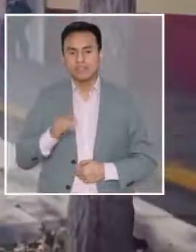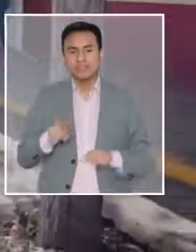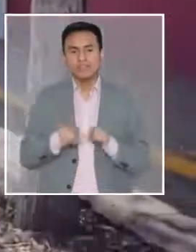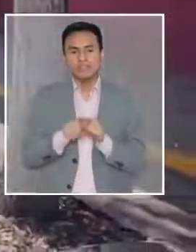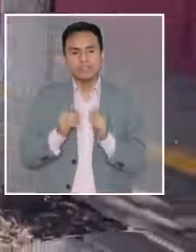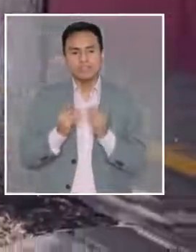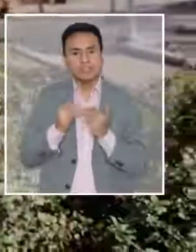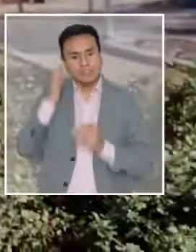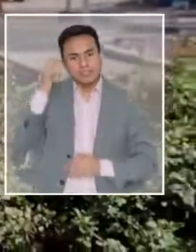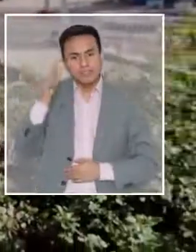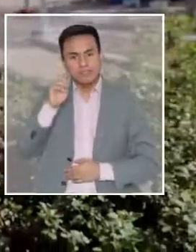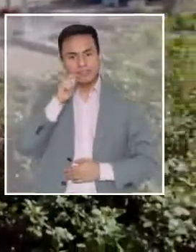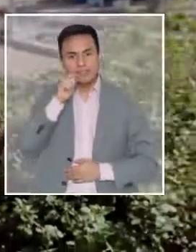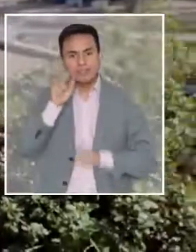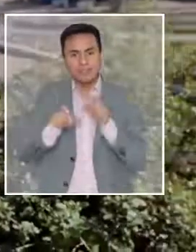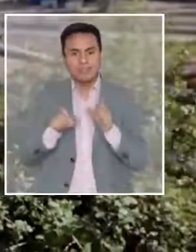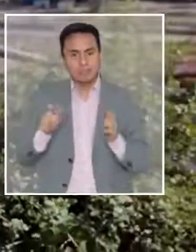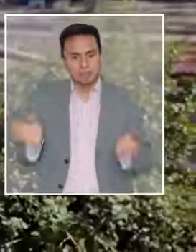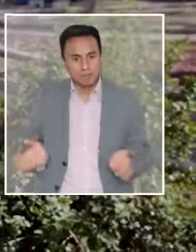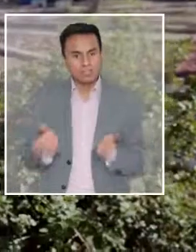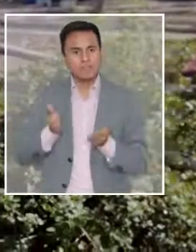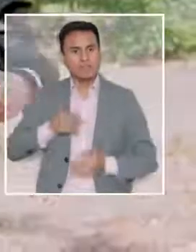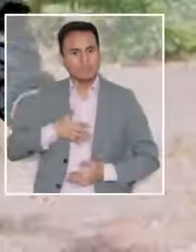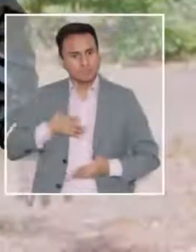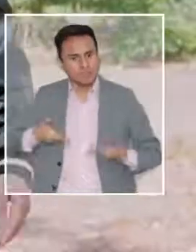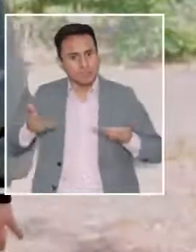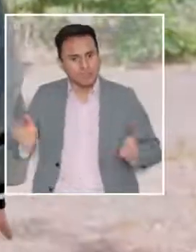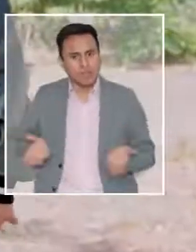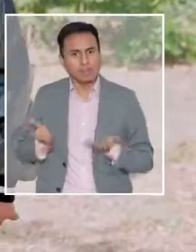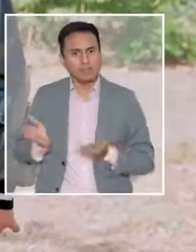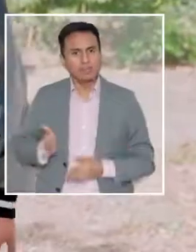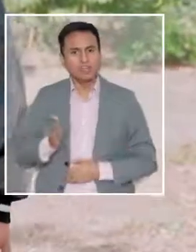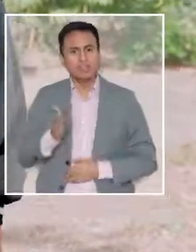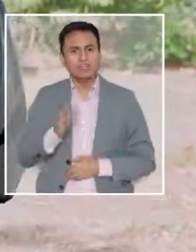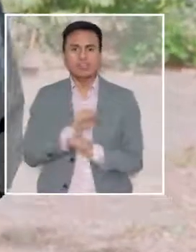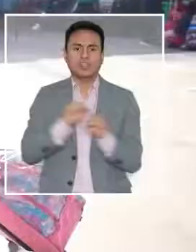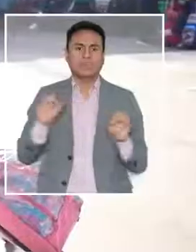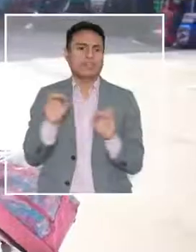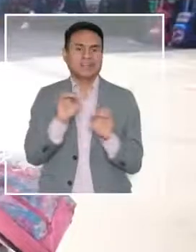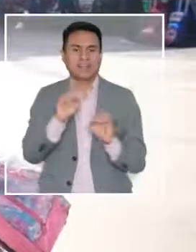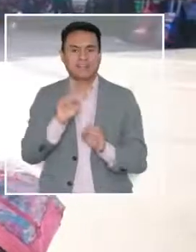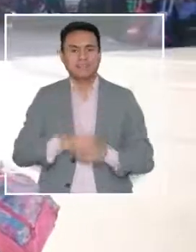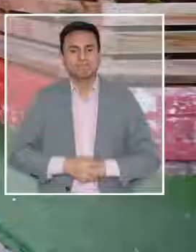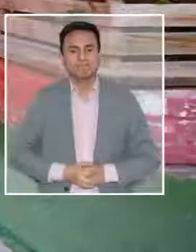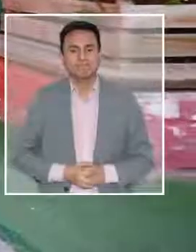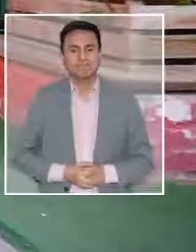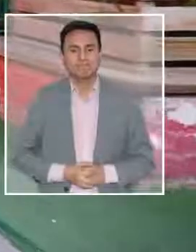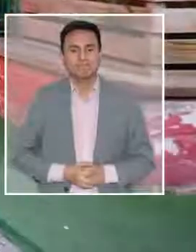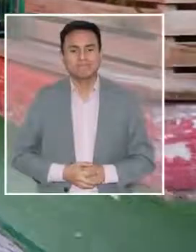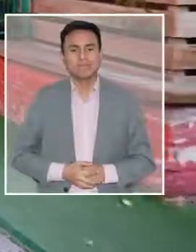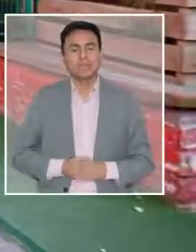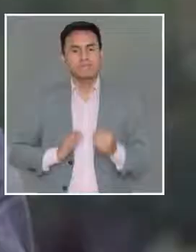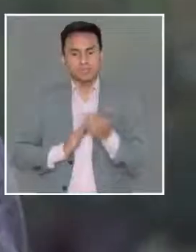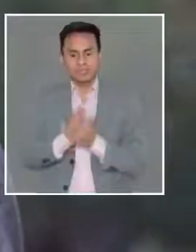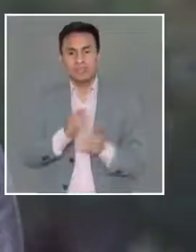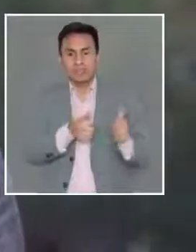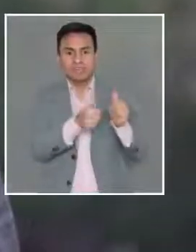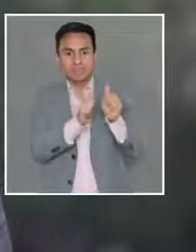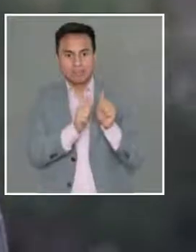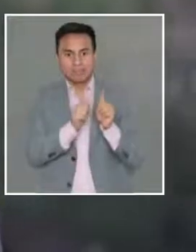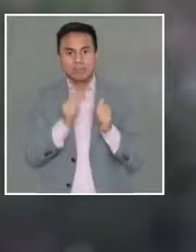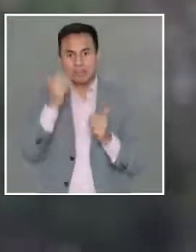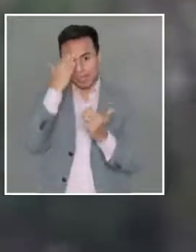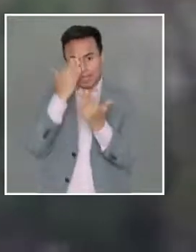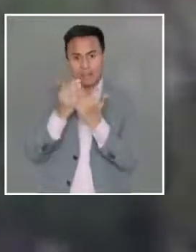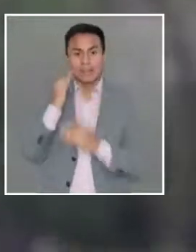Quiero seguir cumpliendo mis sueños, decirle a la gente que quiere estudiar que se motiva a seguir estudiando porque nada es imposible. Para enfrentar el